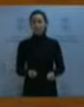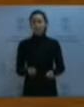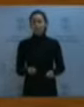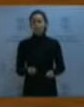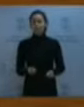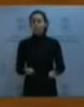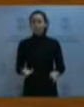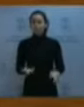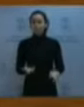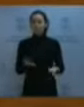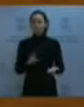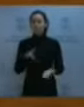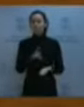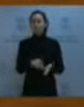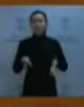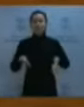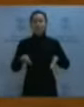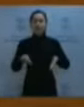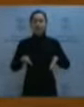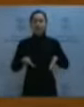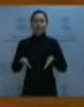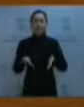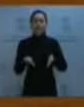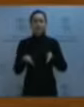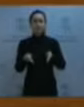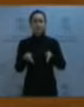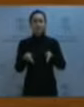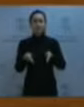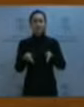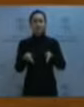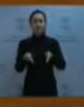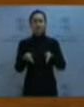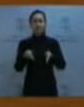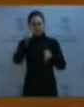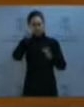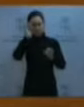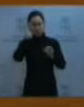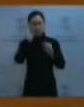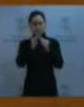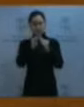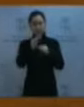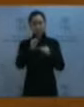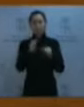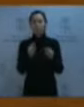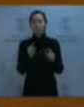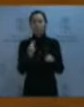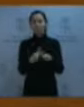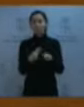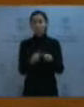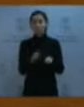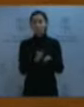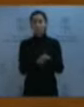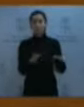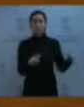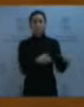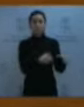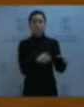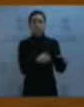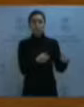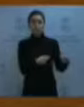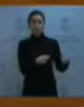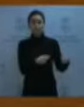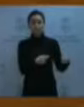elige un camino, por muy lógico que pueda ser desde el punto de vista político, que es negociar con la izquierda, y ese camino